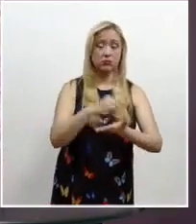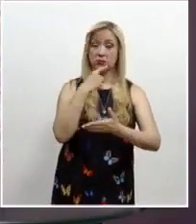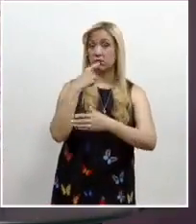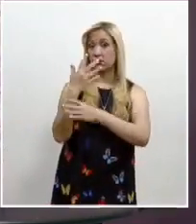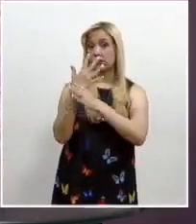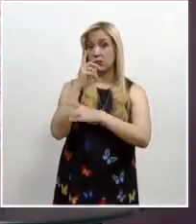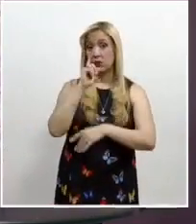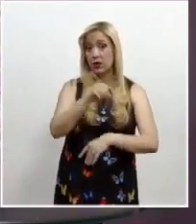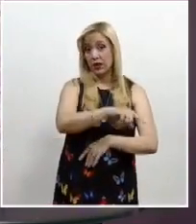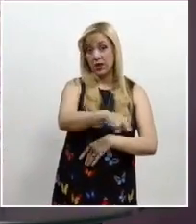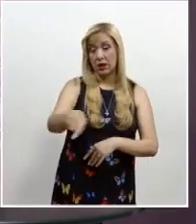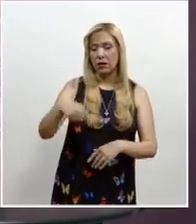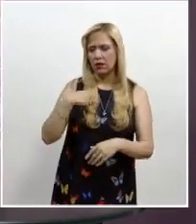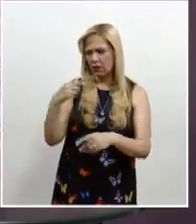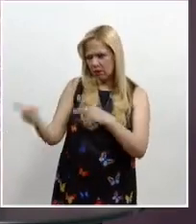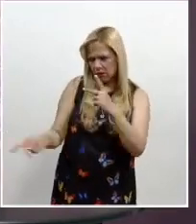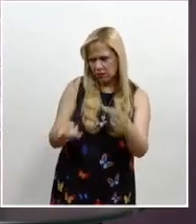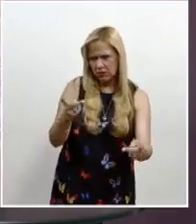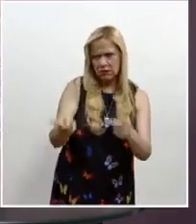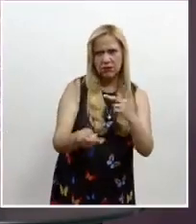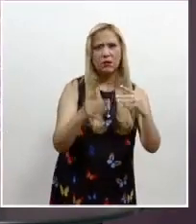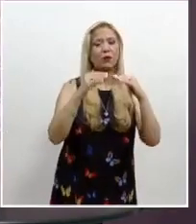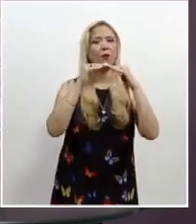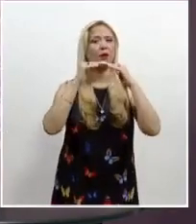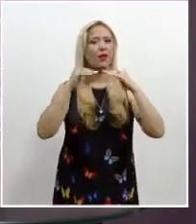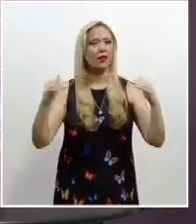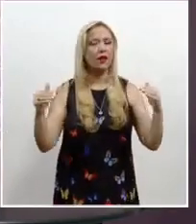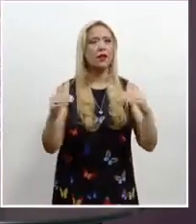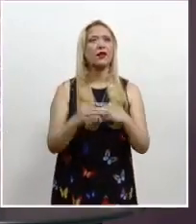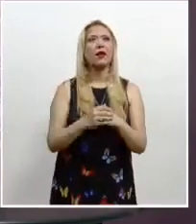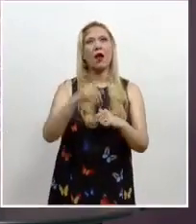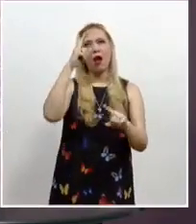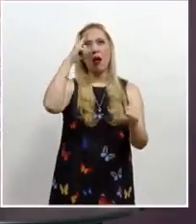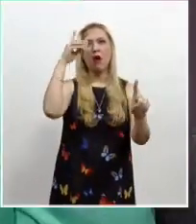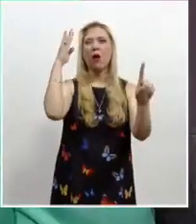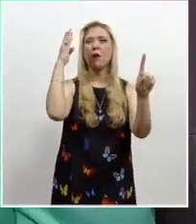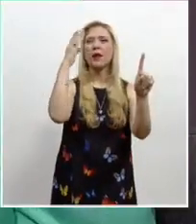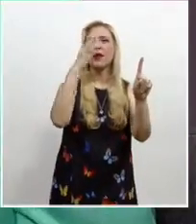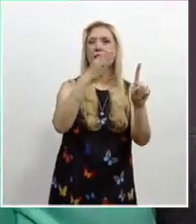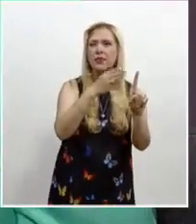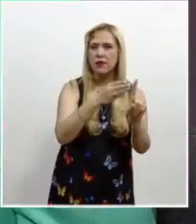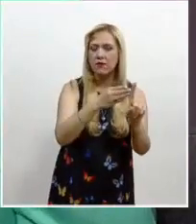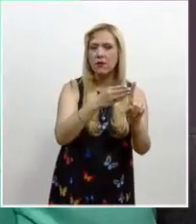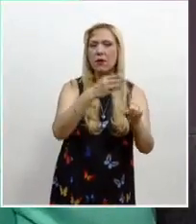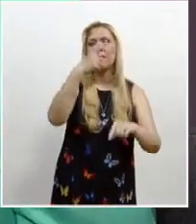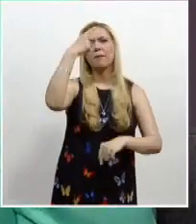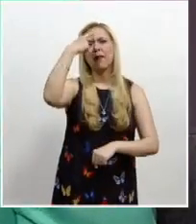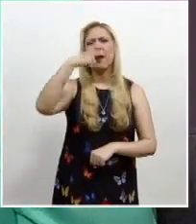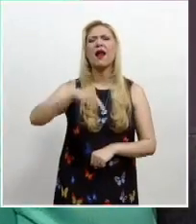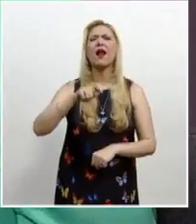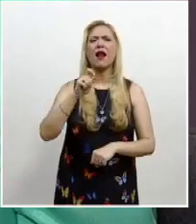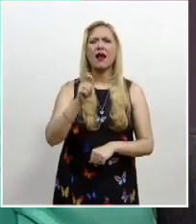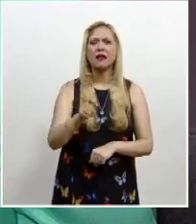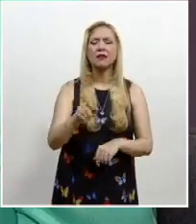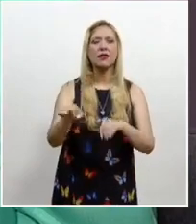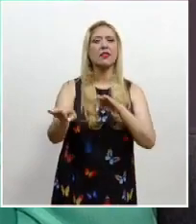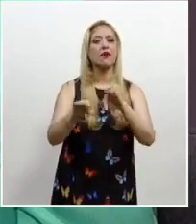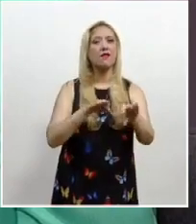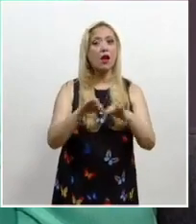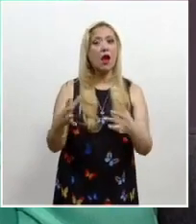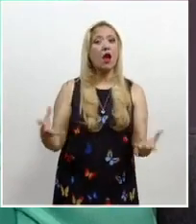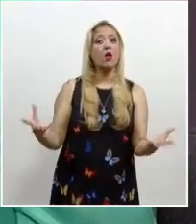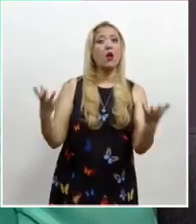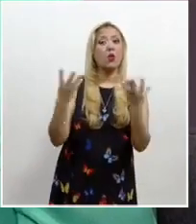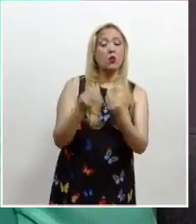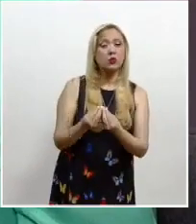las mujeres cuando hicimos el Programa Nacional de Igualdad, un objetivo específico para trabajar de la mano